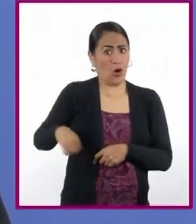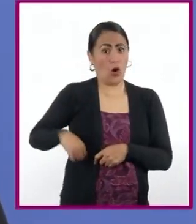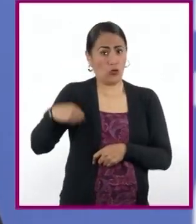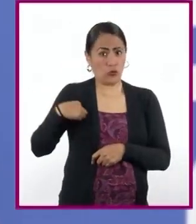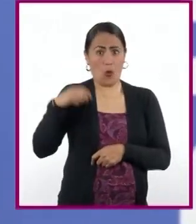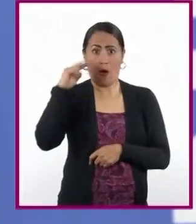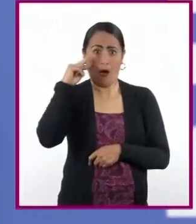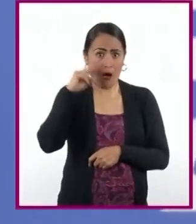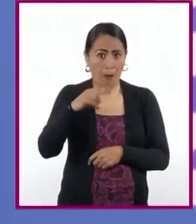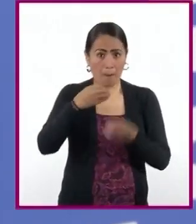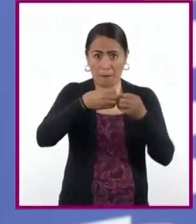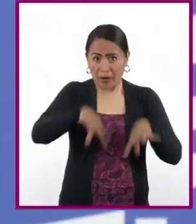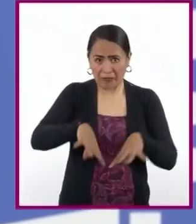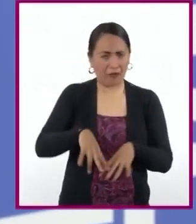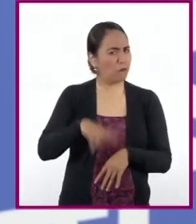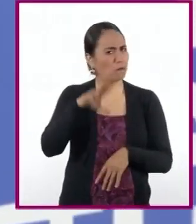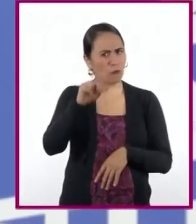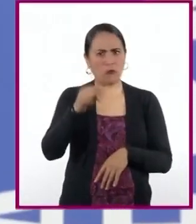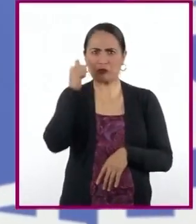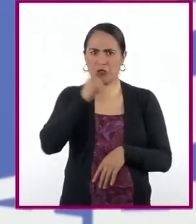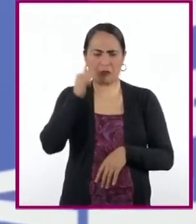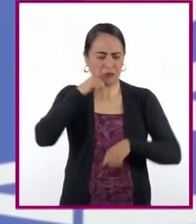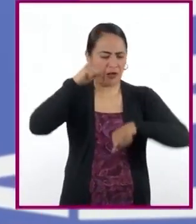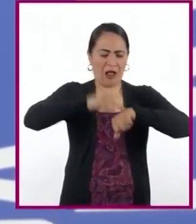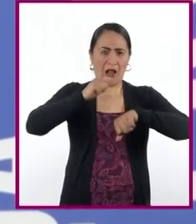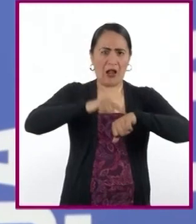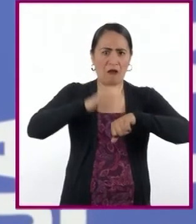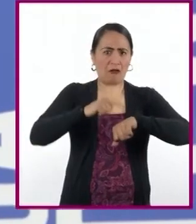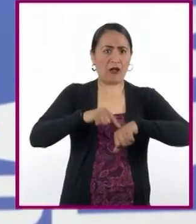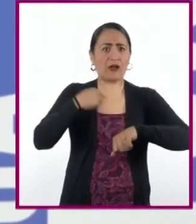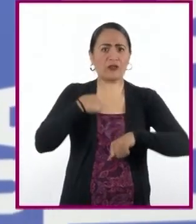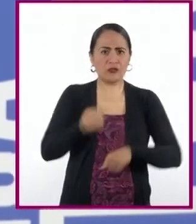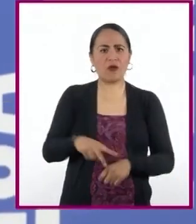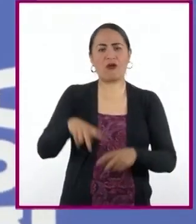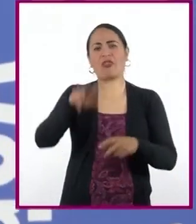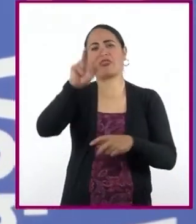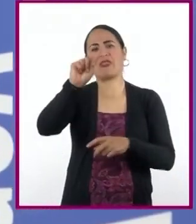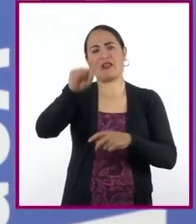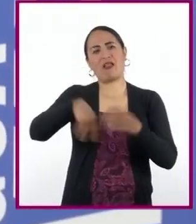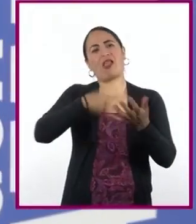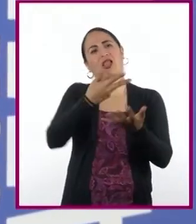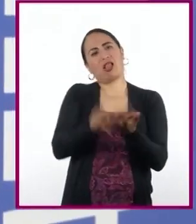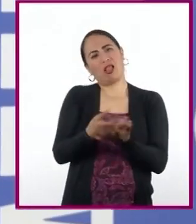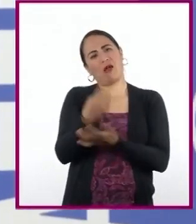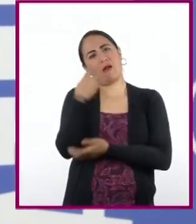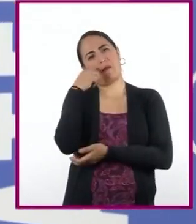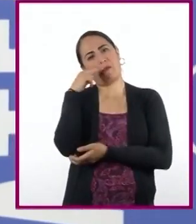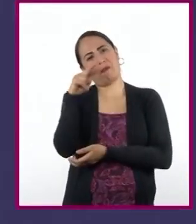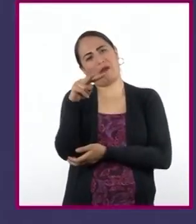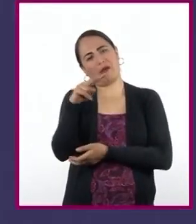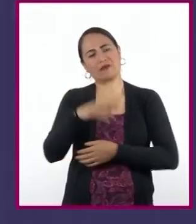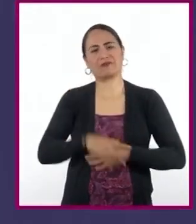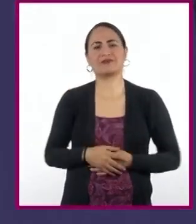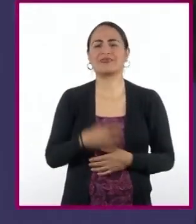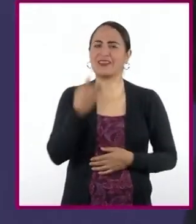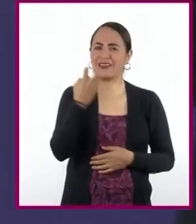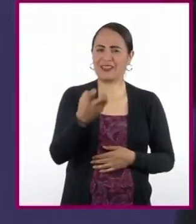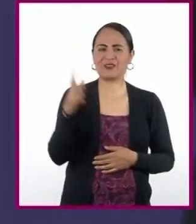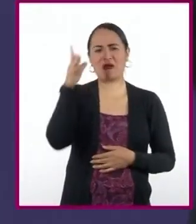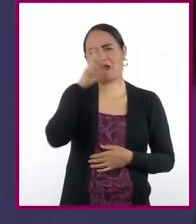pierdo. A la hora que pasan, la verdad, sí me tiro enfrente de la tele a verlas. Muy bien, ese es el